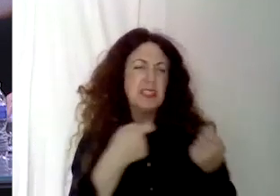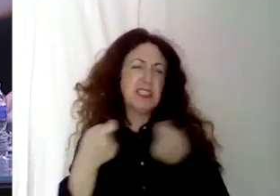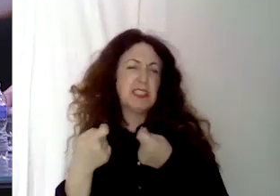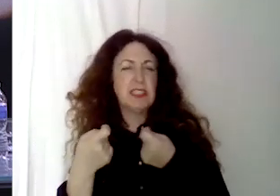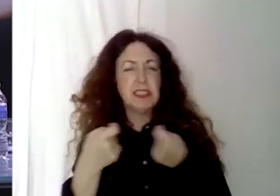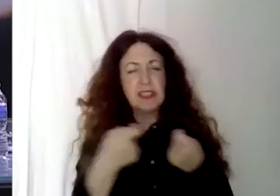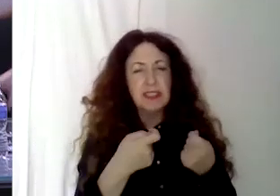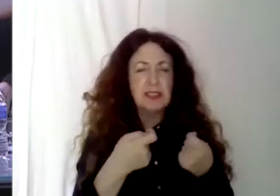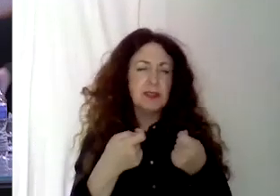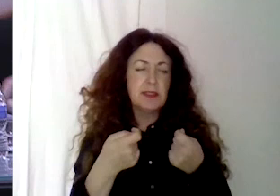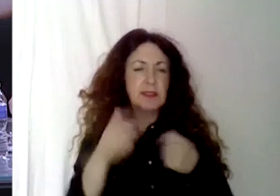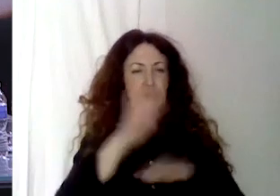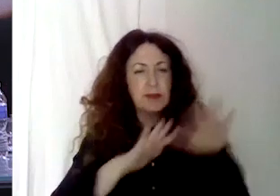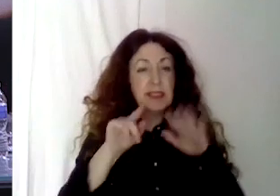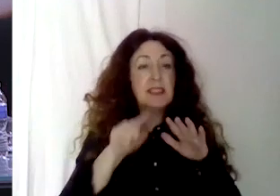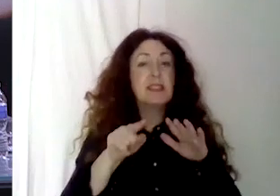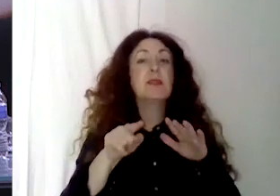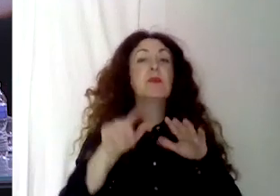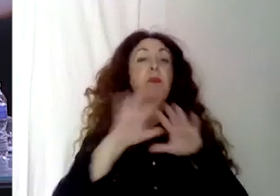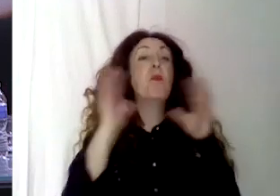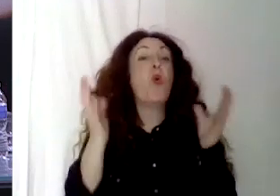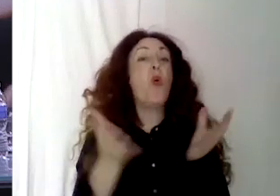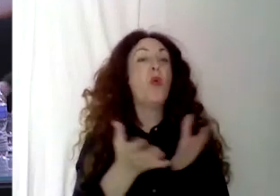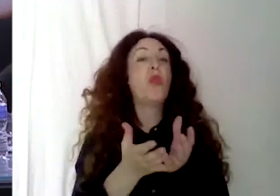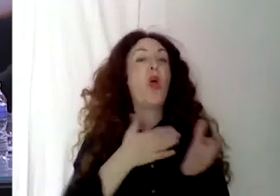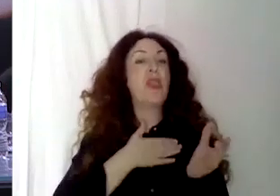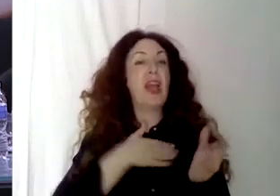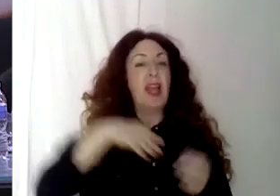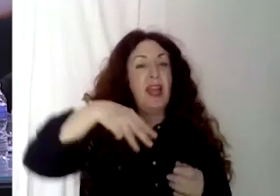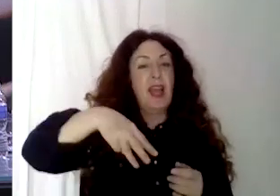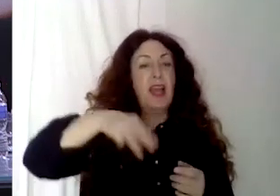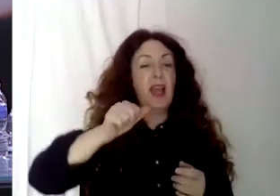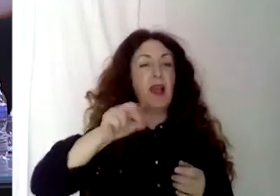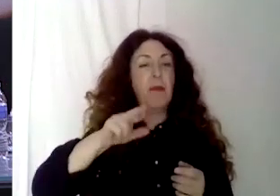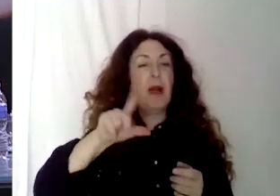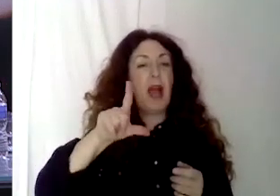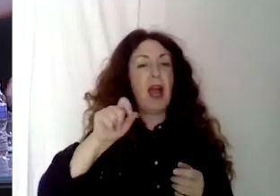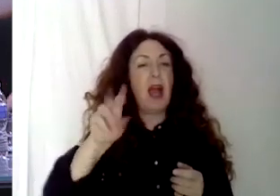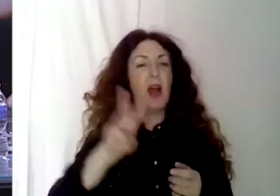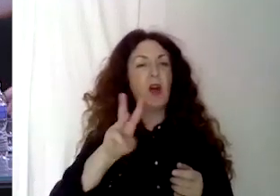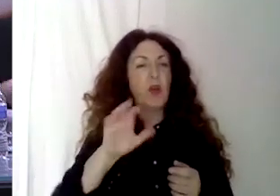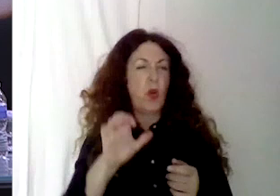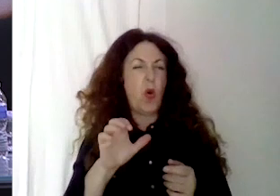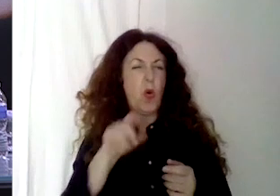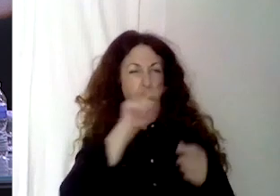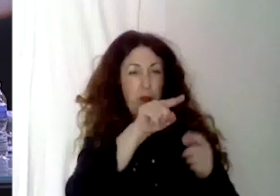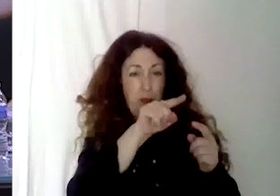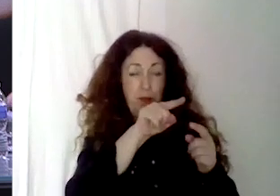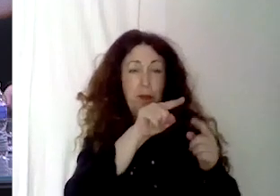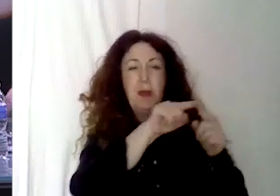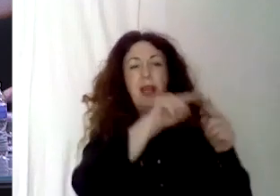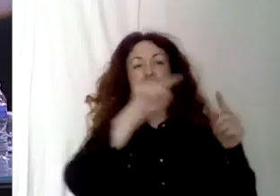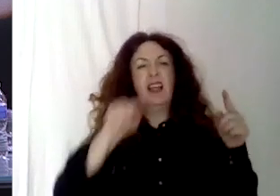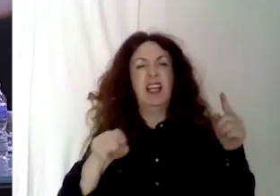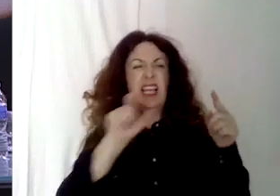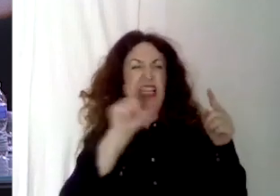mundo en el que va a habitar Marlowe. Pero, ¿qué tiene que ver esto con la Italia que vamos